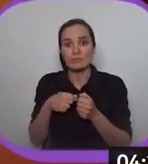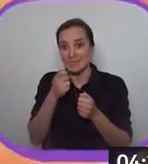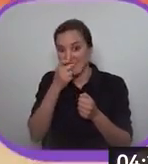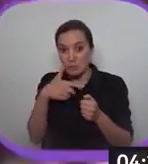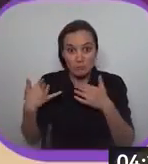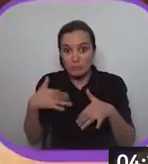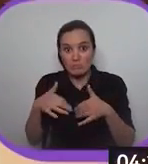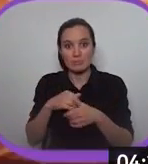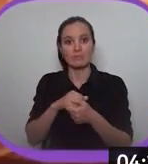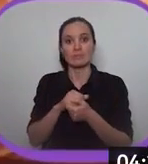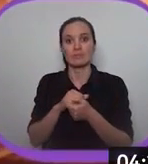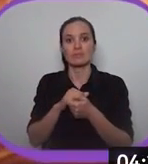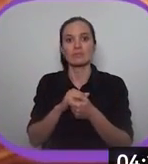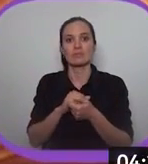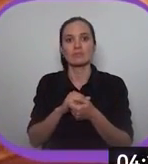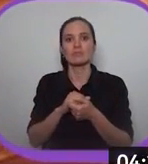¡Ahora!